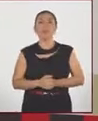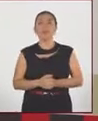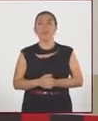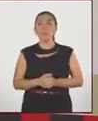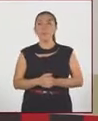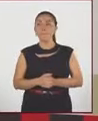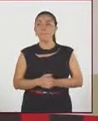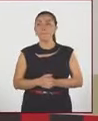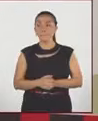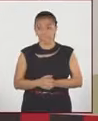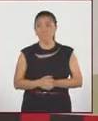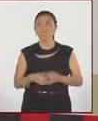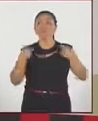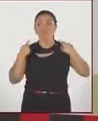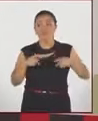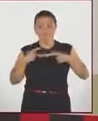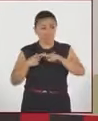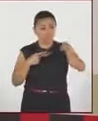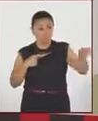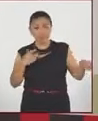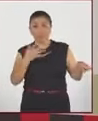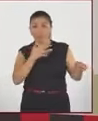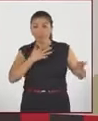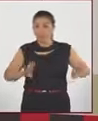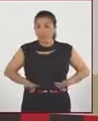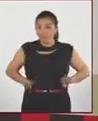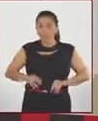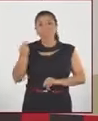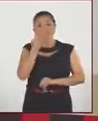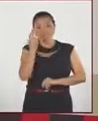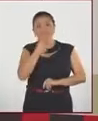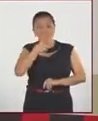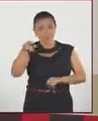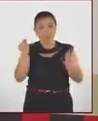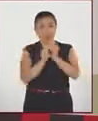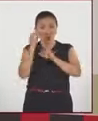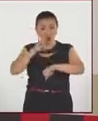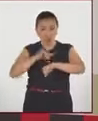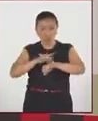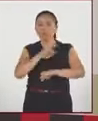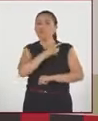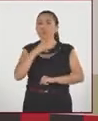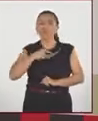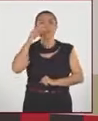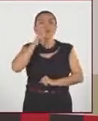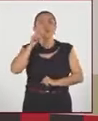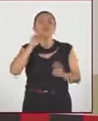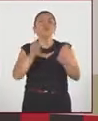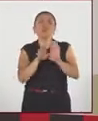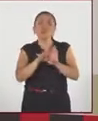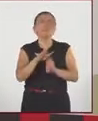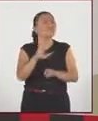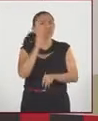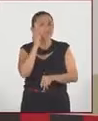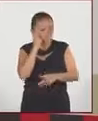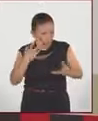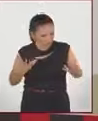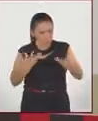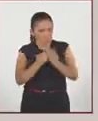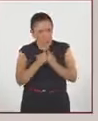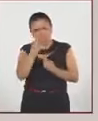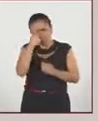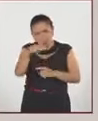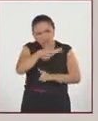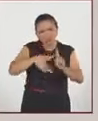Bueno, los pacientes que tienen ciertas condiciones o necesidades ortopédicas, siempre hay que buscar la manera de integrarlos y adaptarlos al